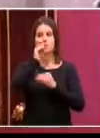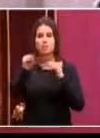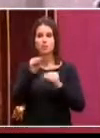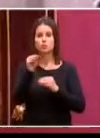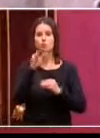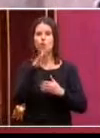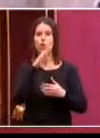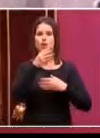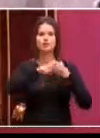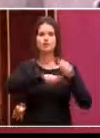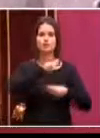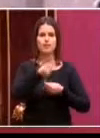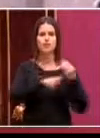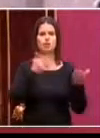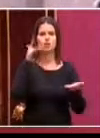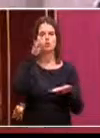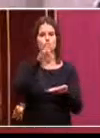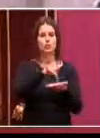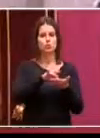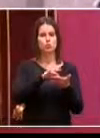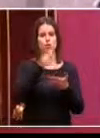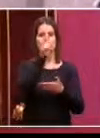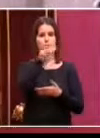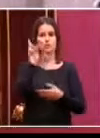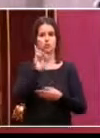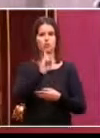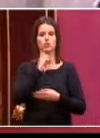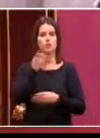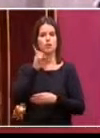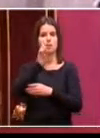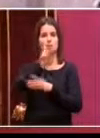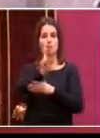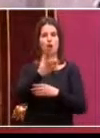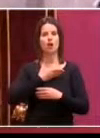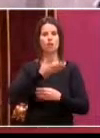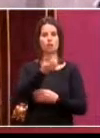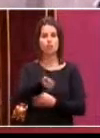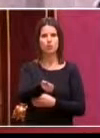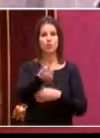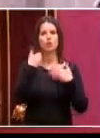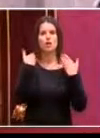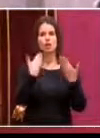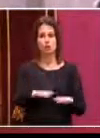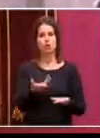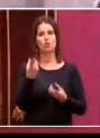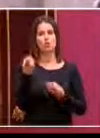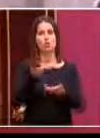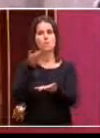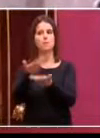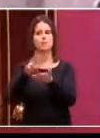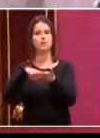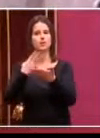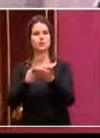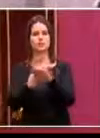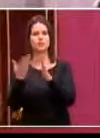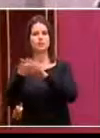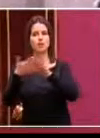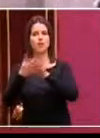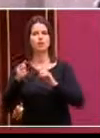decir, que lo que se está haciendo es que en el momento en el que se persona alguien con esa necesidad aquí en el ayuntamiento, entonces se reclama el